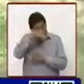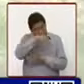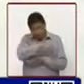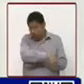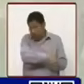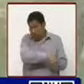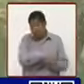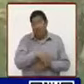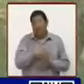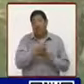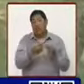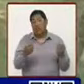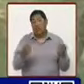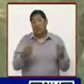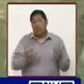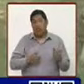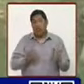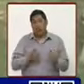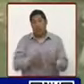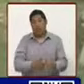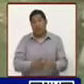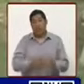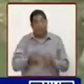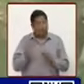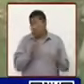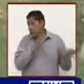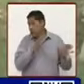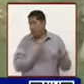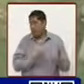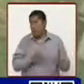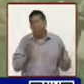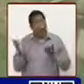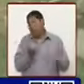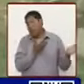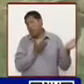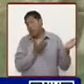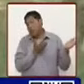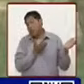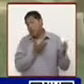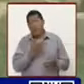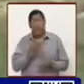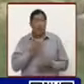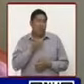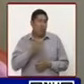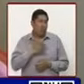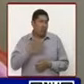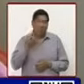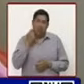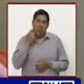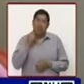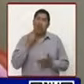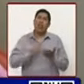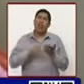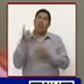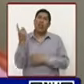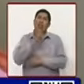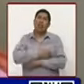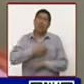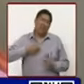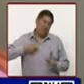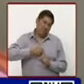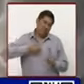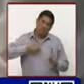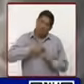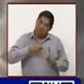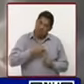barranco. Perseguido hacia la hecho, el barranco. Han llevado, con mentiras ha debido llevar. Y aquel día la han encontrado apuñalada,